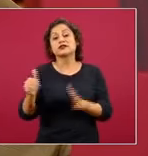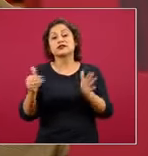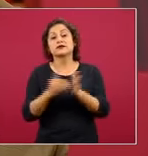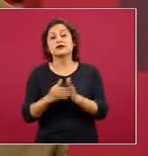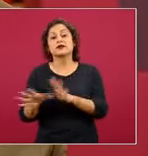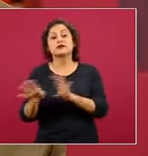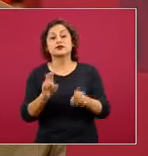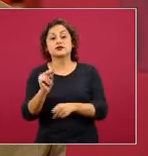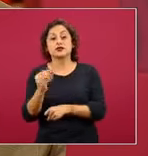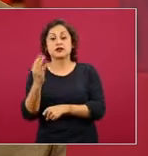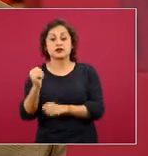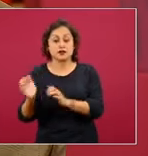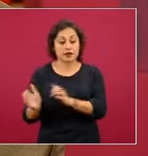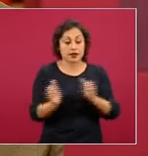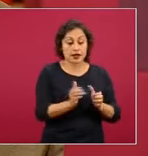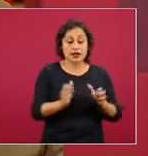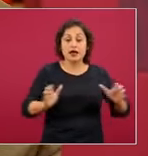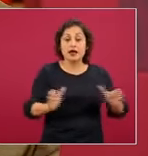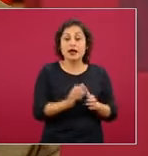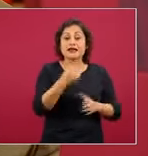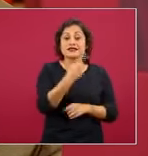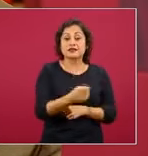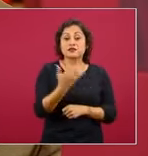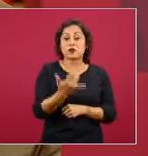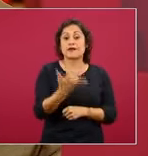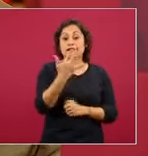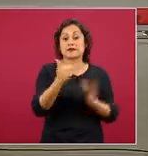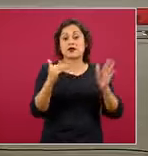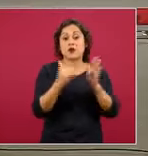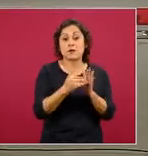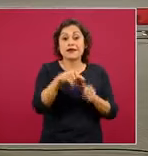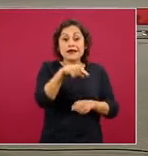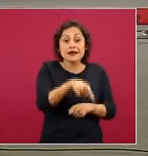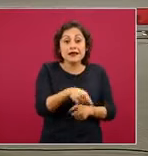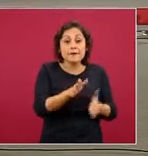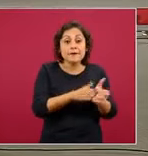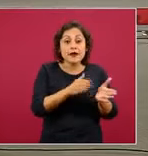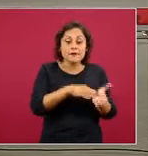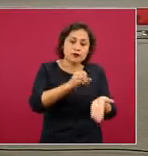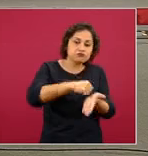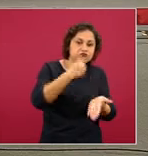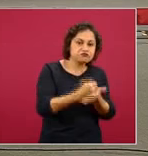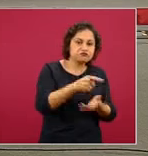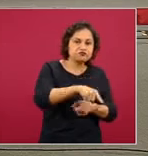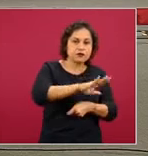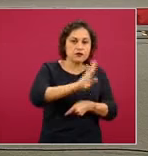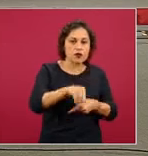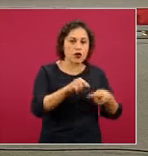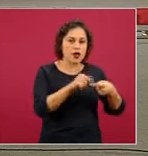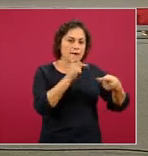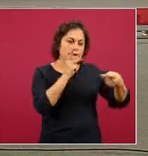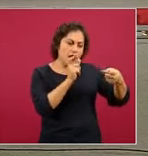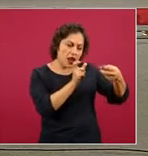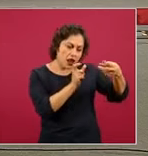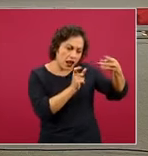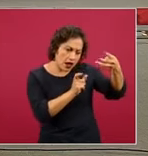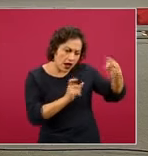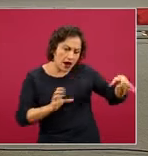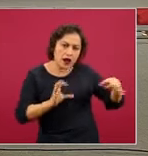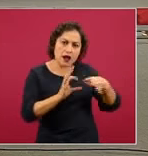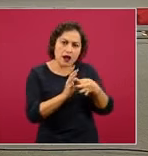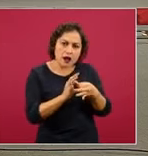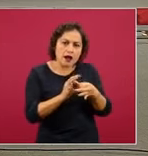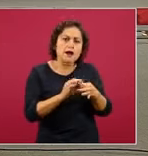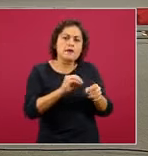217.989, 155.000 tienen alguna palabra o alguna cosa que sugiere que puede ser una